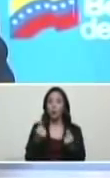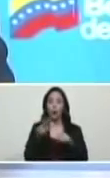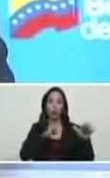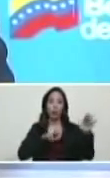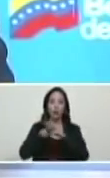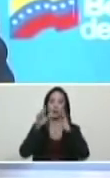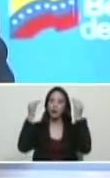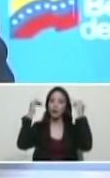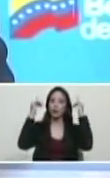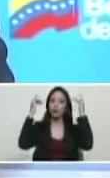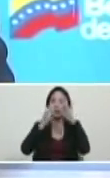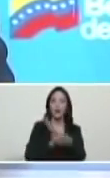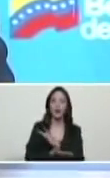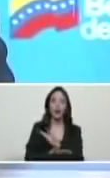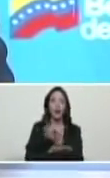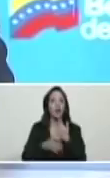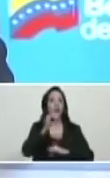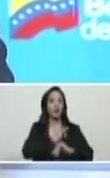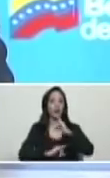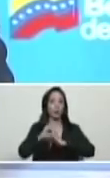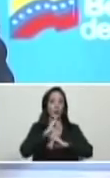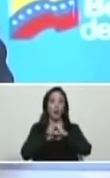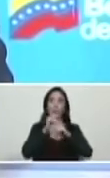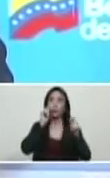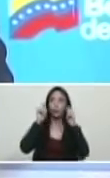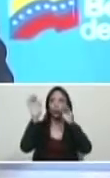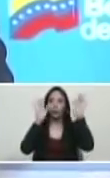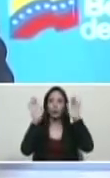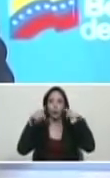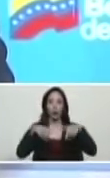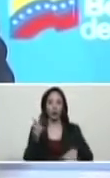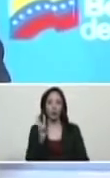de la Feria Internacional del Turismo de Venezuela.